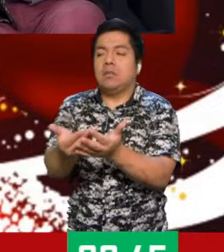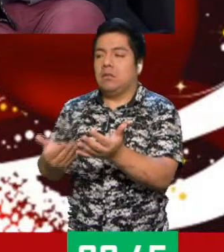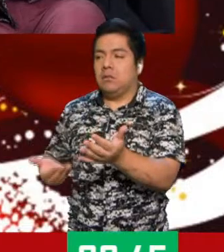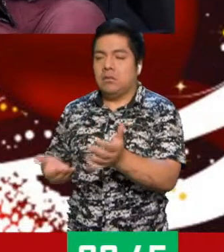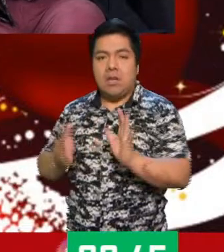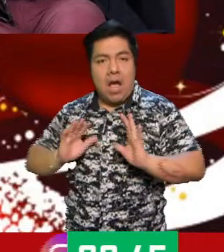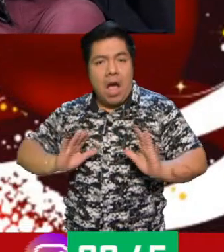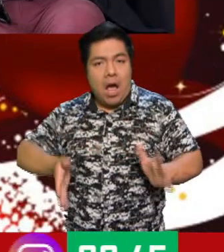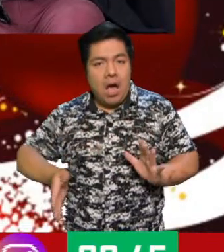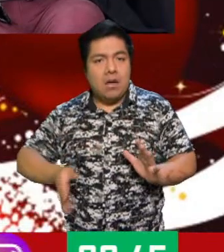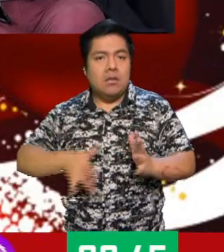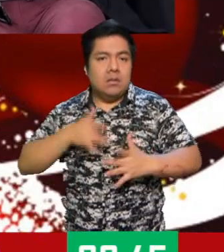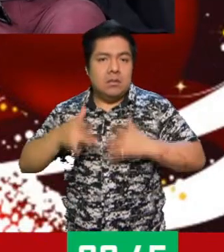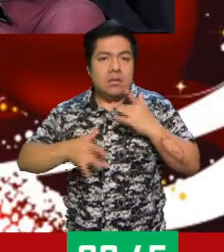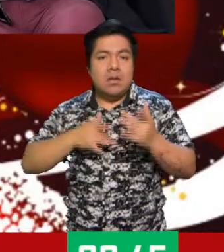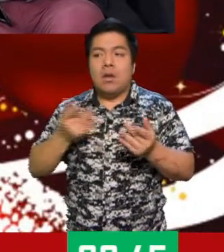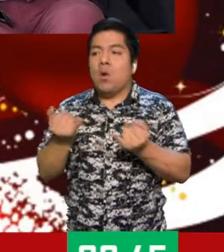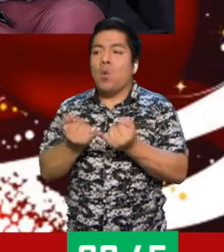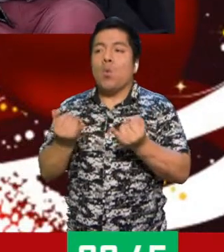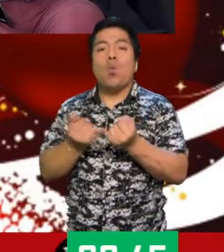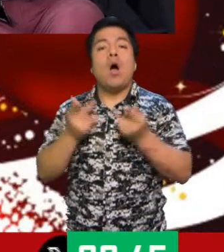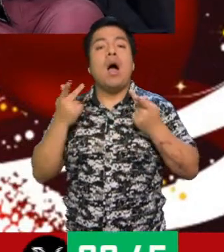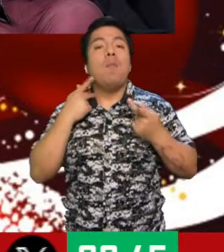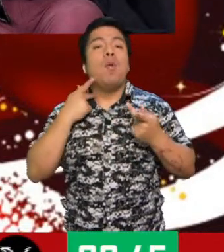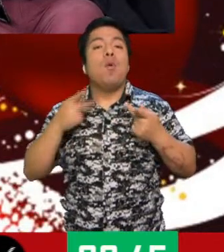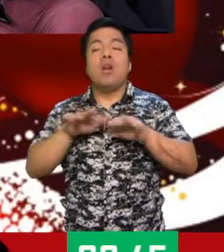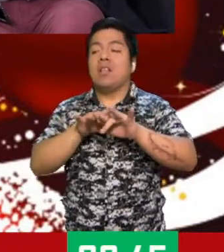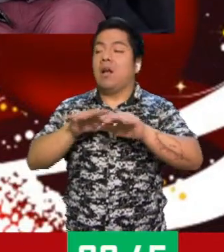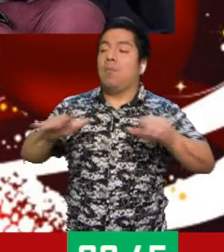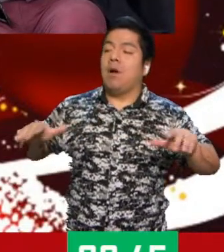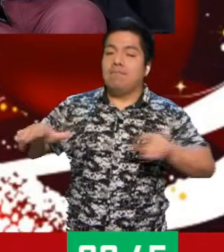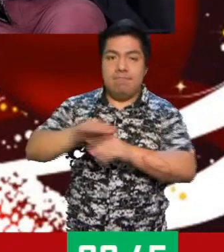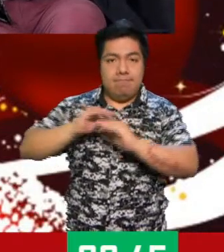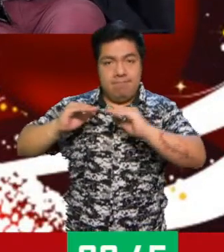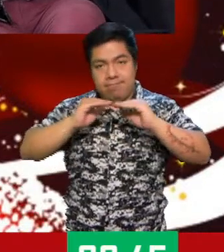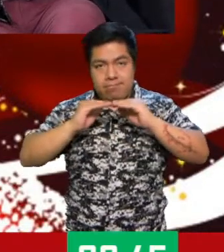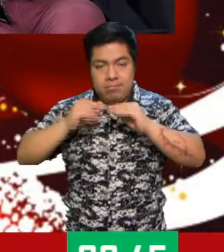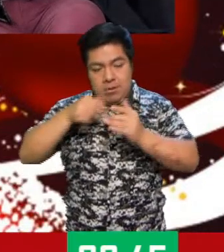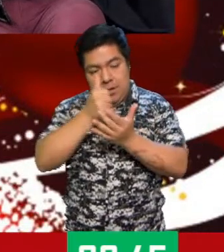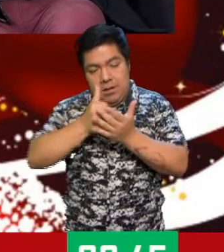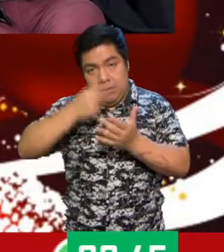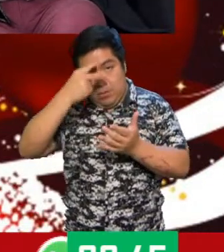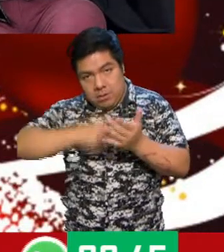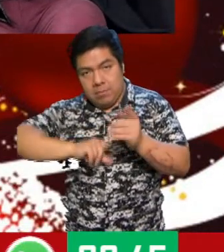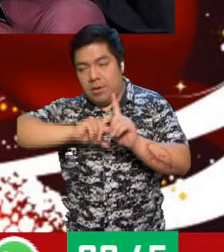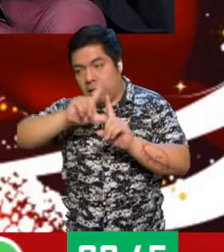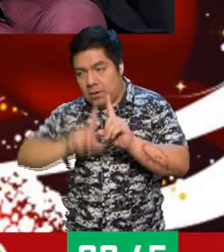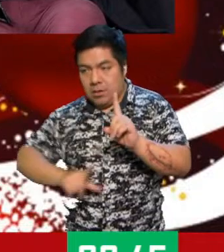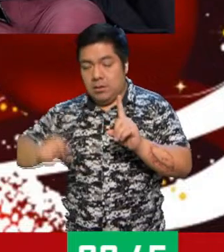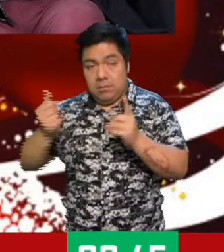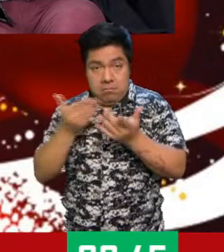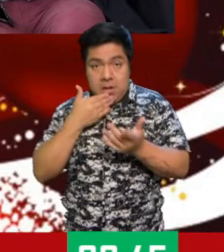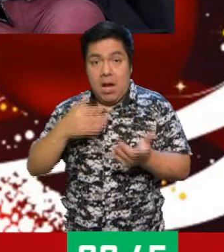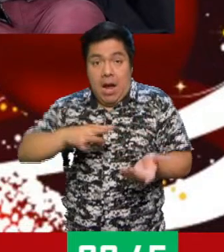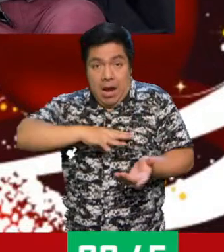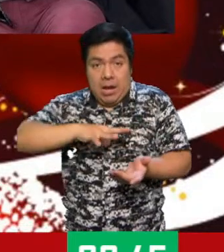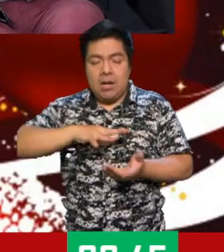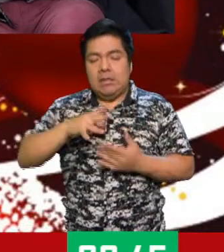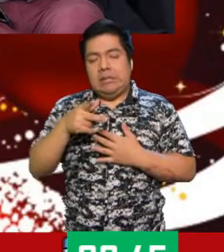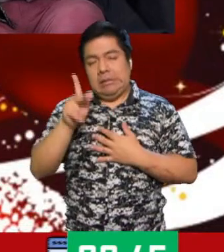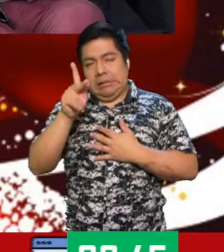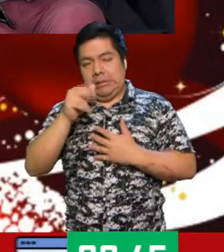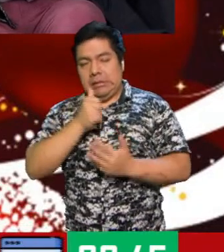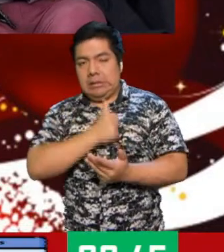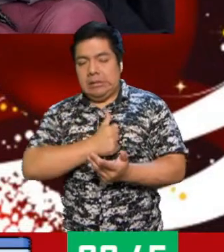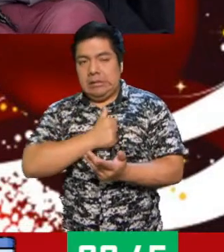se traduce en políticas públicas en nuestro país y en la Ciudad de México, ¿no? Lamentablemente